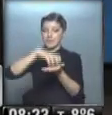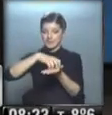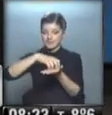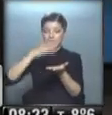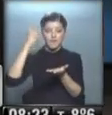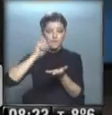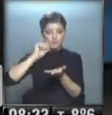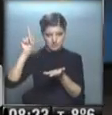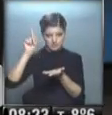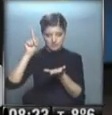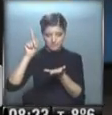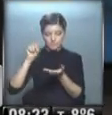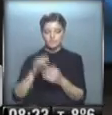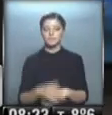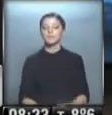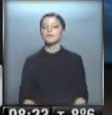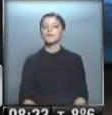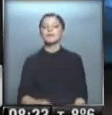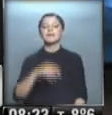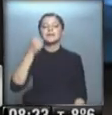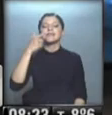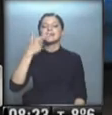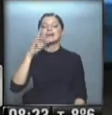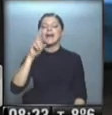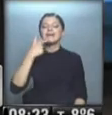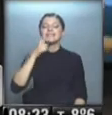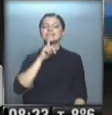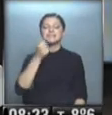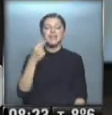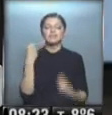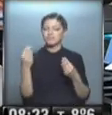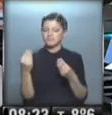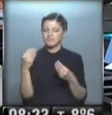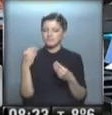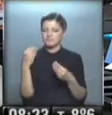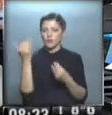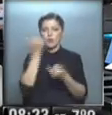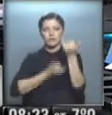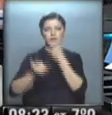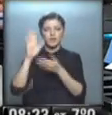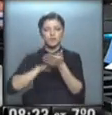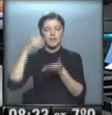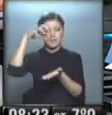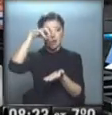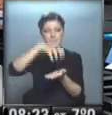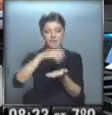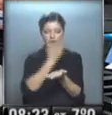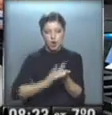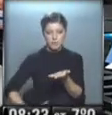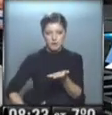francesa. ¿Y ARSAT qué es? ¿Qué nos puede decir de ARSAT, de esta empresa estatal? ¿Qué servicios